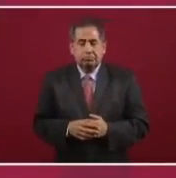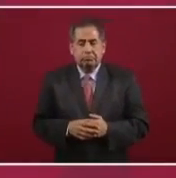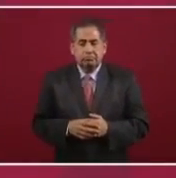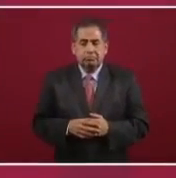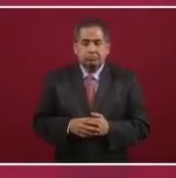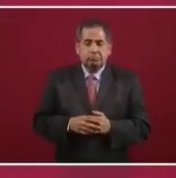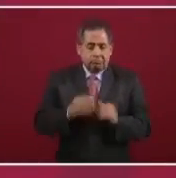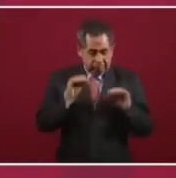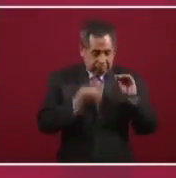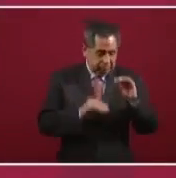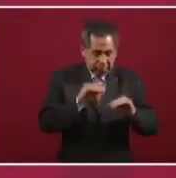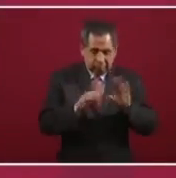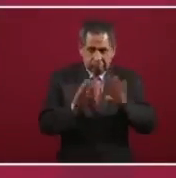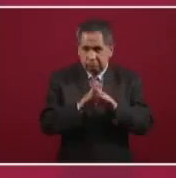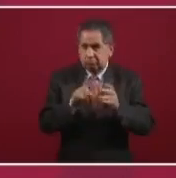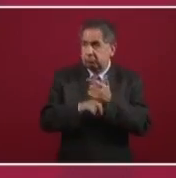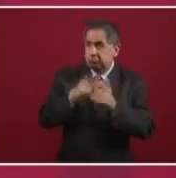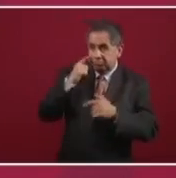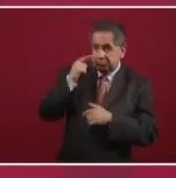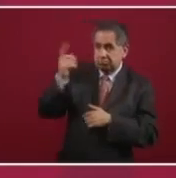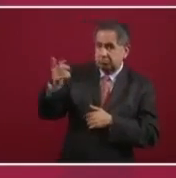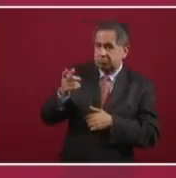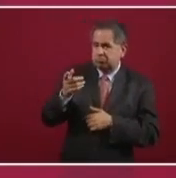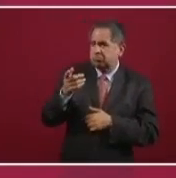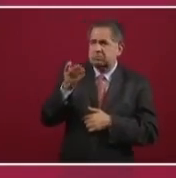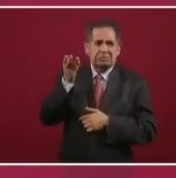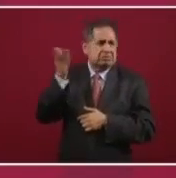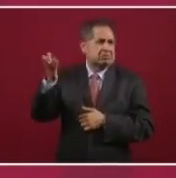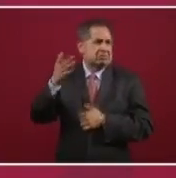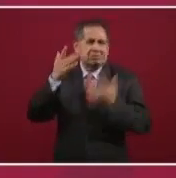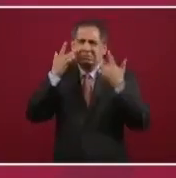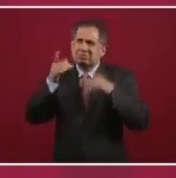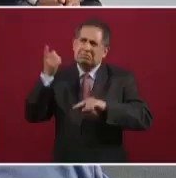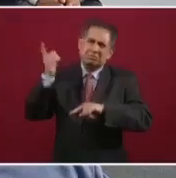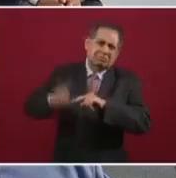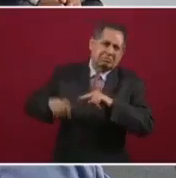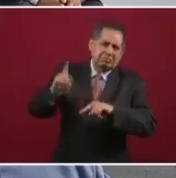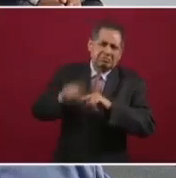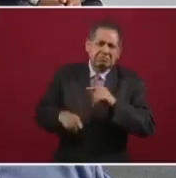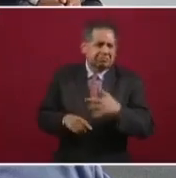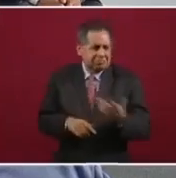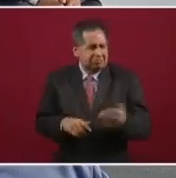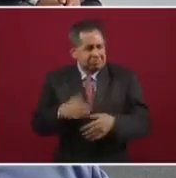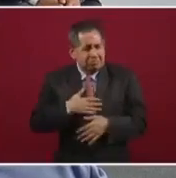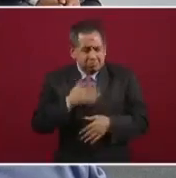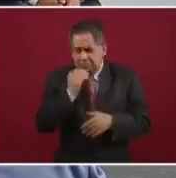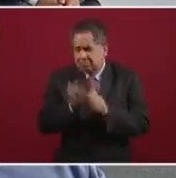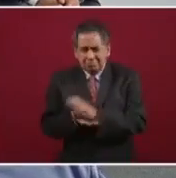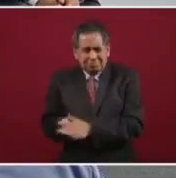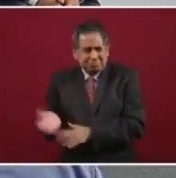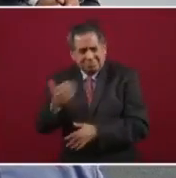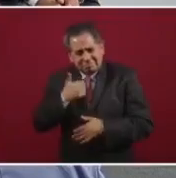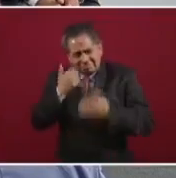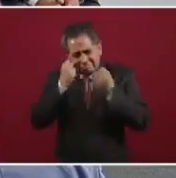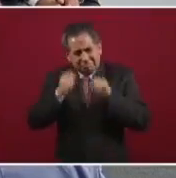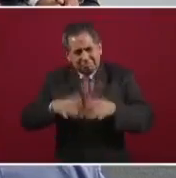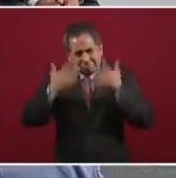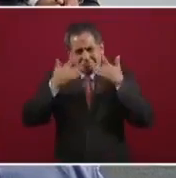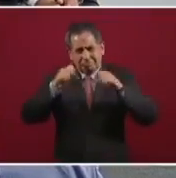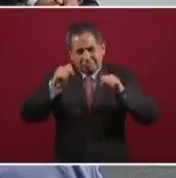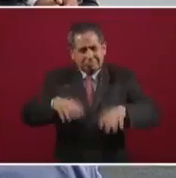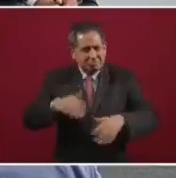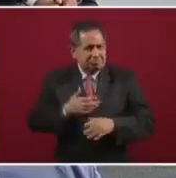logran articular un movimiento, ¿no?, para pedir mi renuncia, pues me voy.